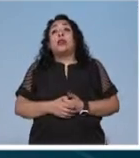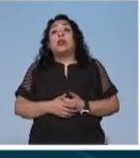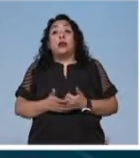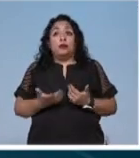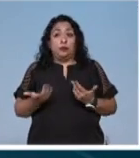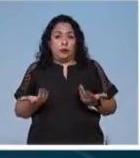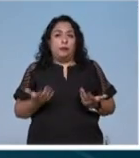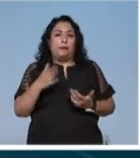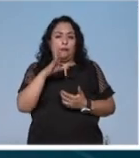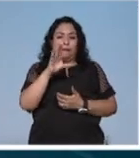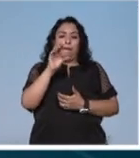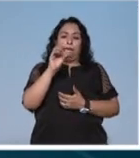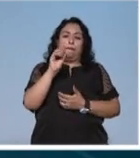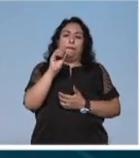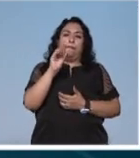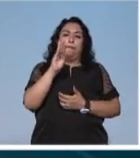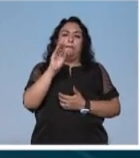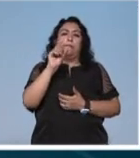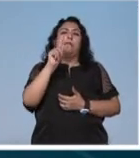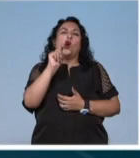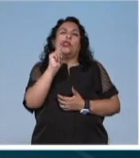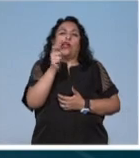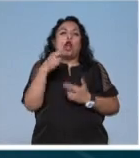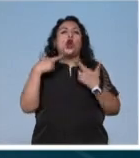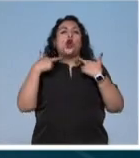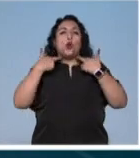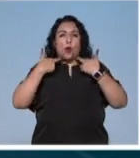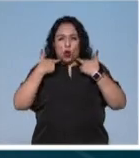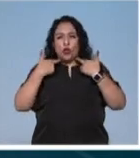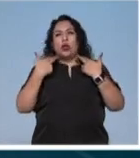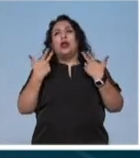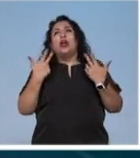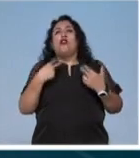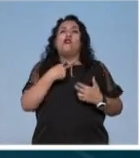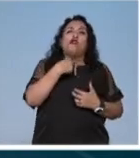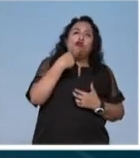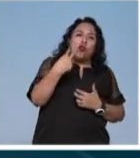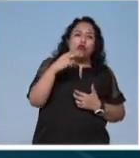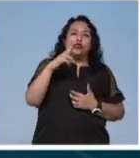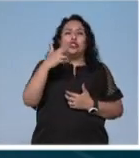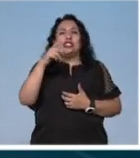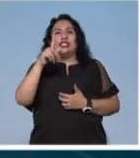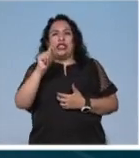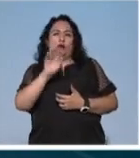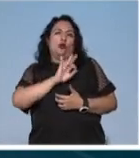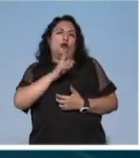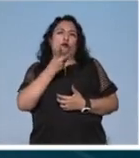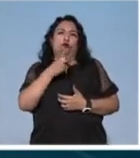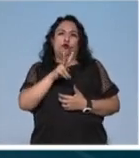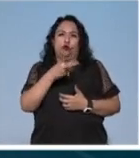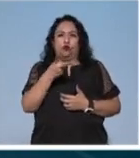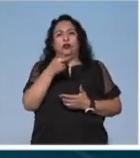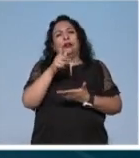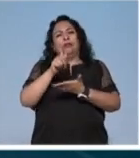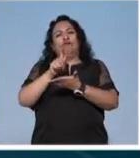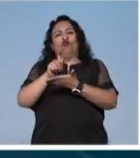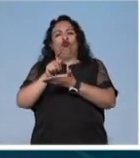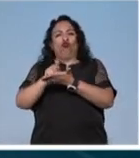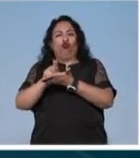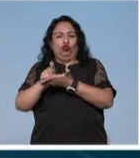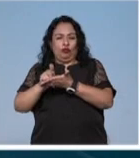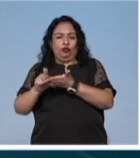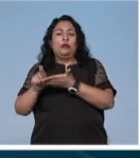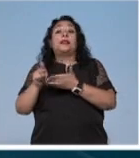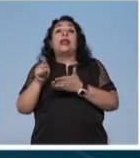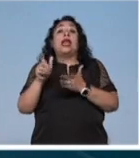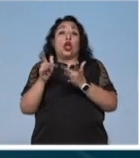Básicamente es un bot, es un robot que se puede aplicar tanto en voz como en chat, que esto quiere decir canales escritos, ¿no? Lo que